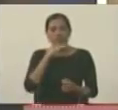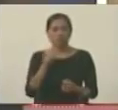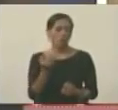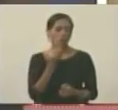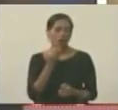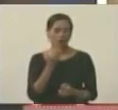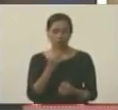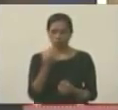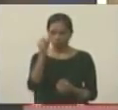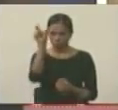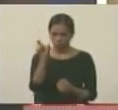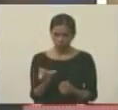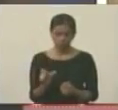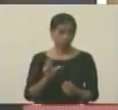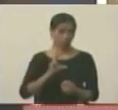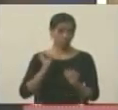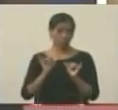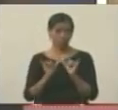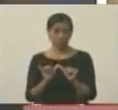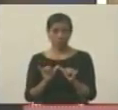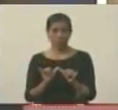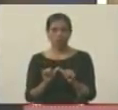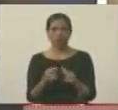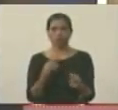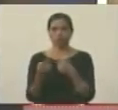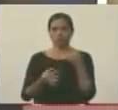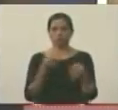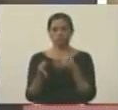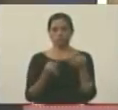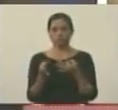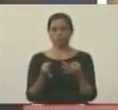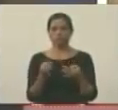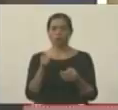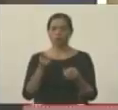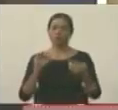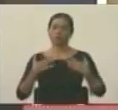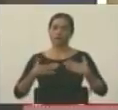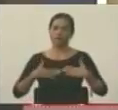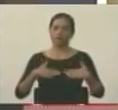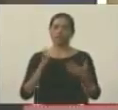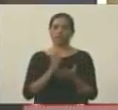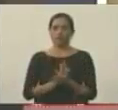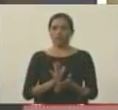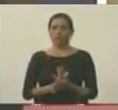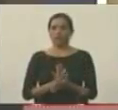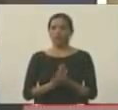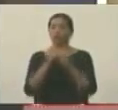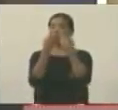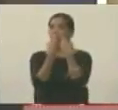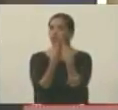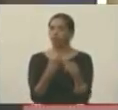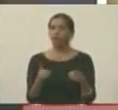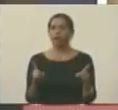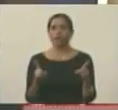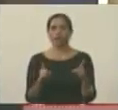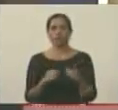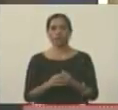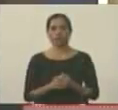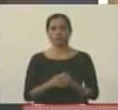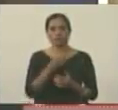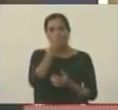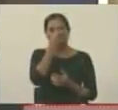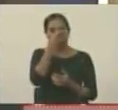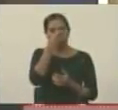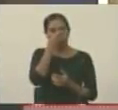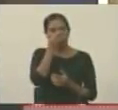alguien no es lo mismo las cosas que dice cuál está sereno cuando estás tranquilo si tú puedes decirle de este